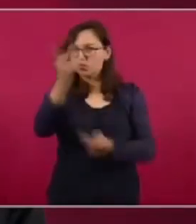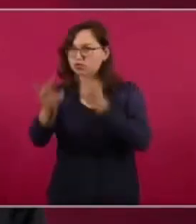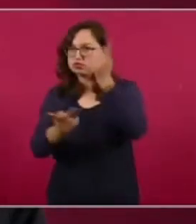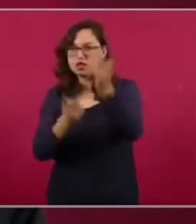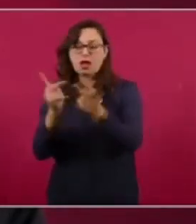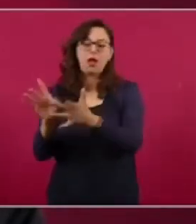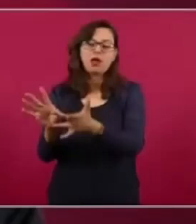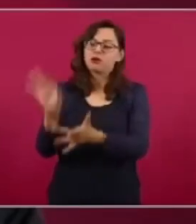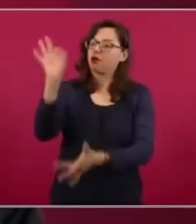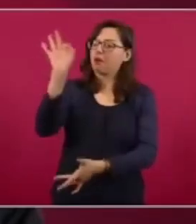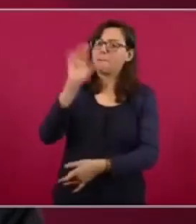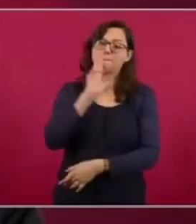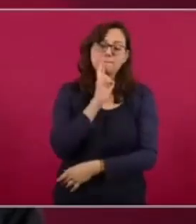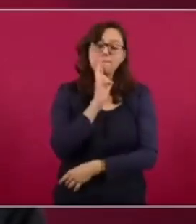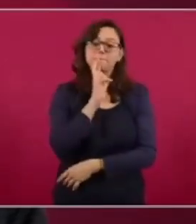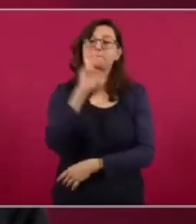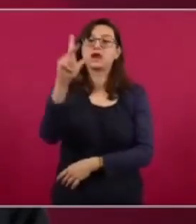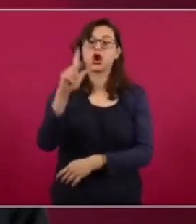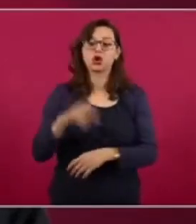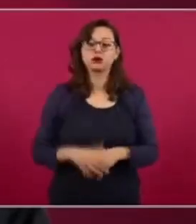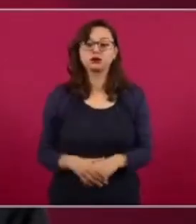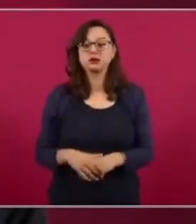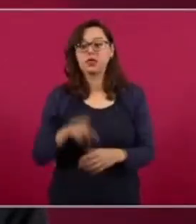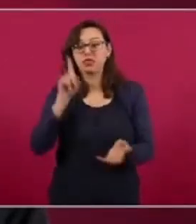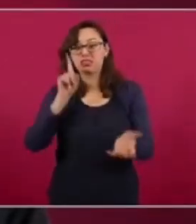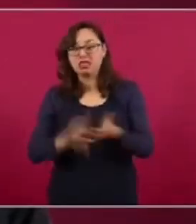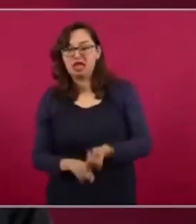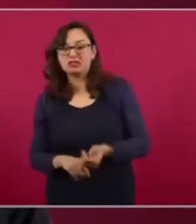porque lo otro es jugar chueco.